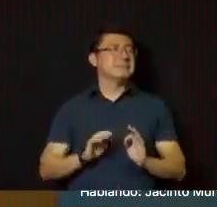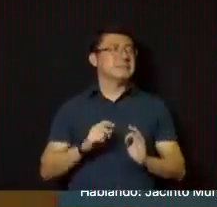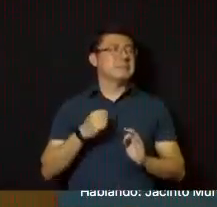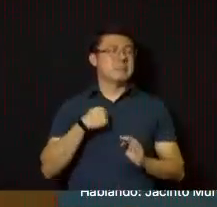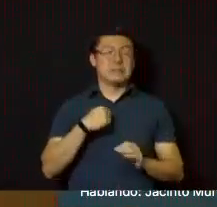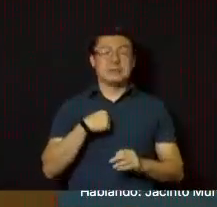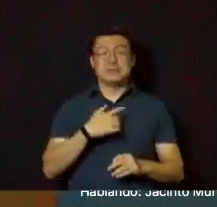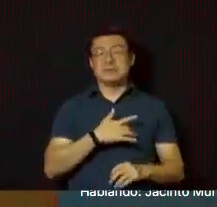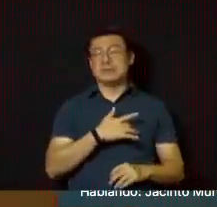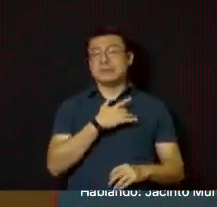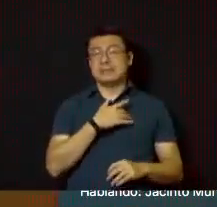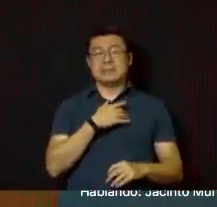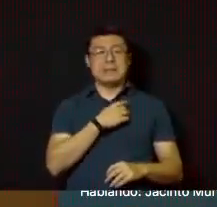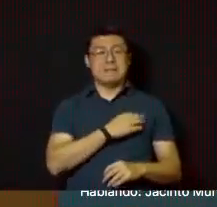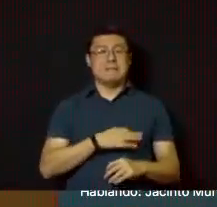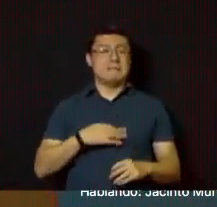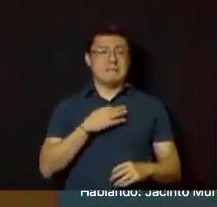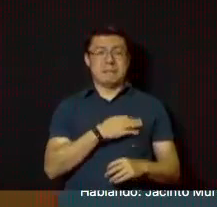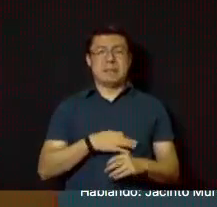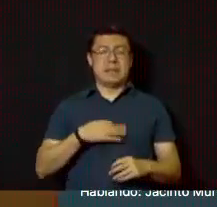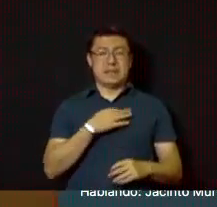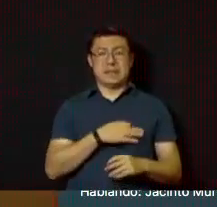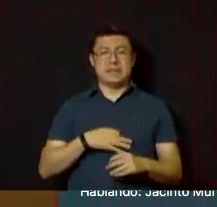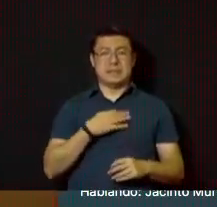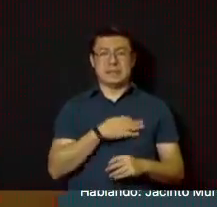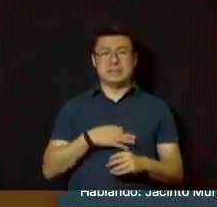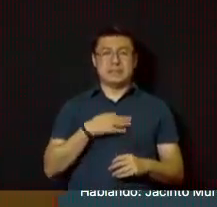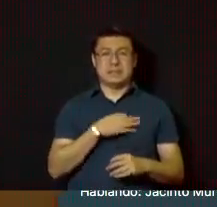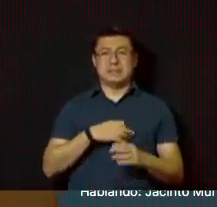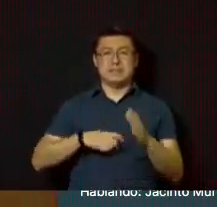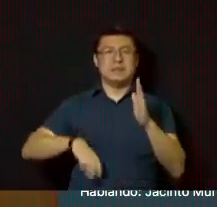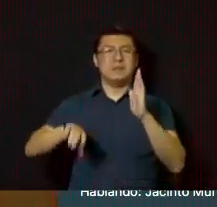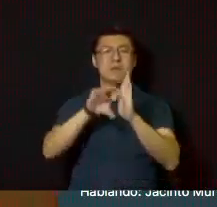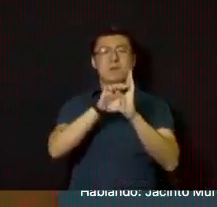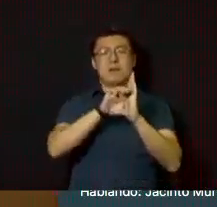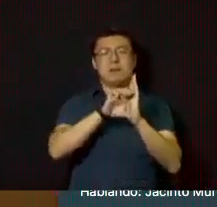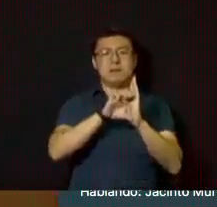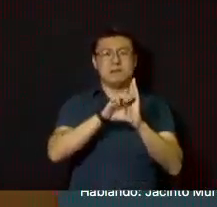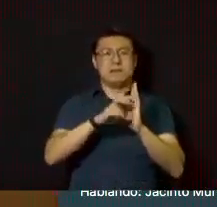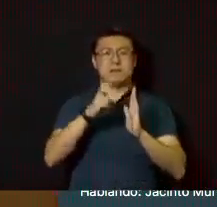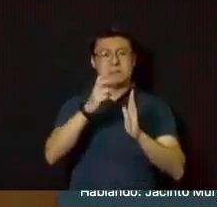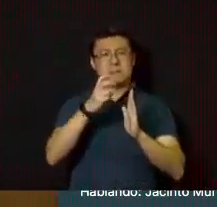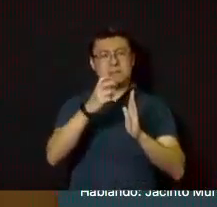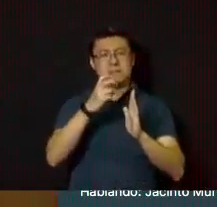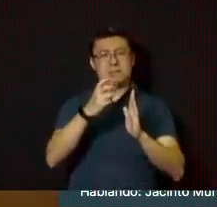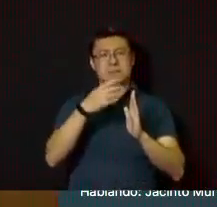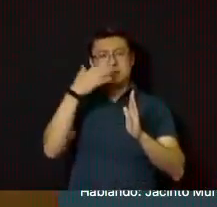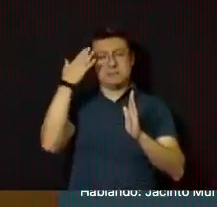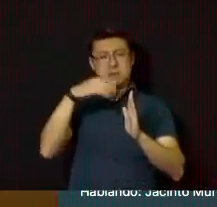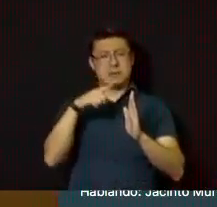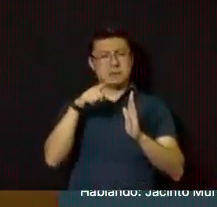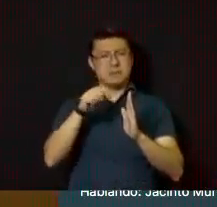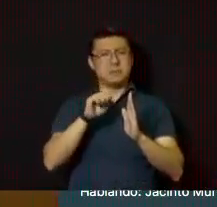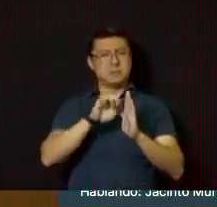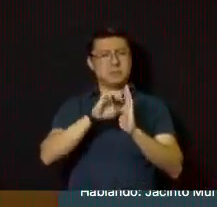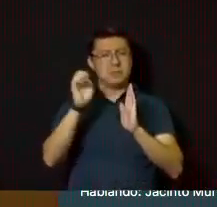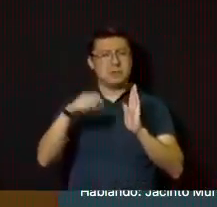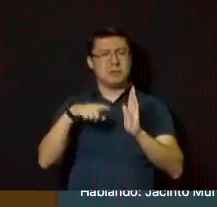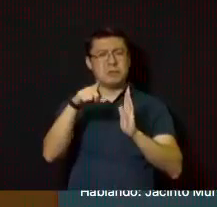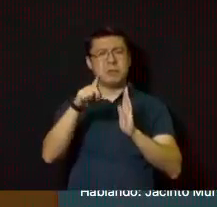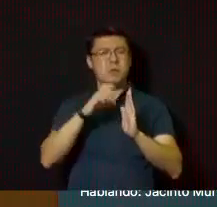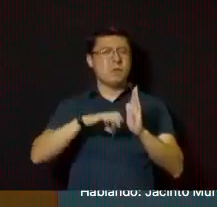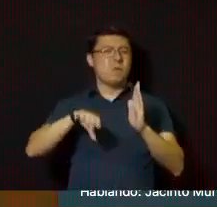tan feliz, luego a las habitaciones igual, ¿no? Tú salías y de repente regresabas tu cuarto ya